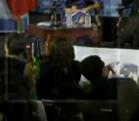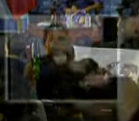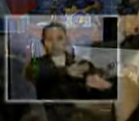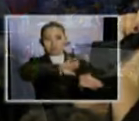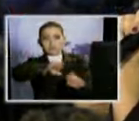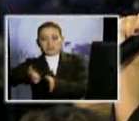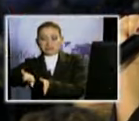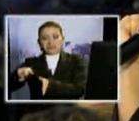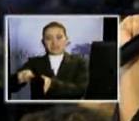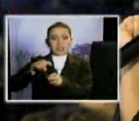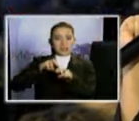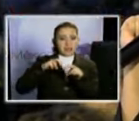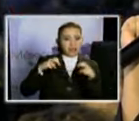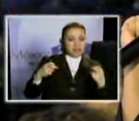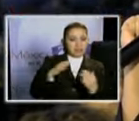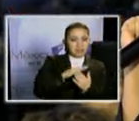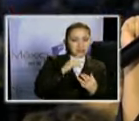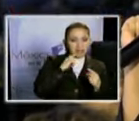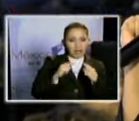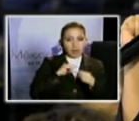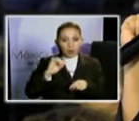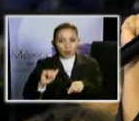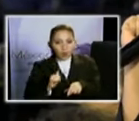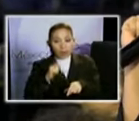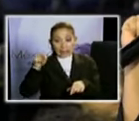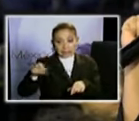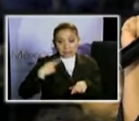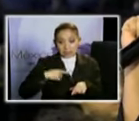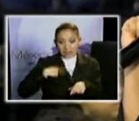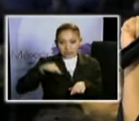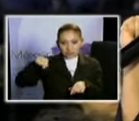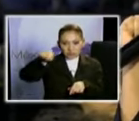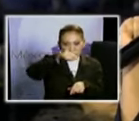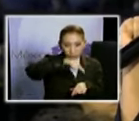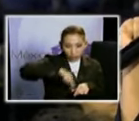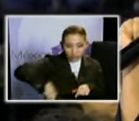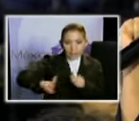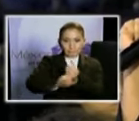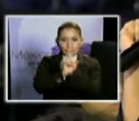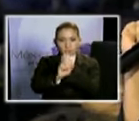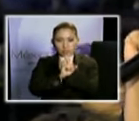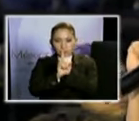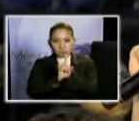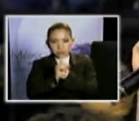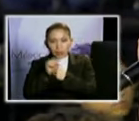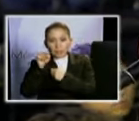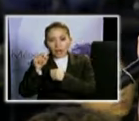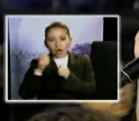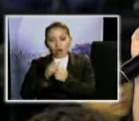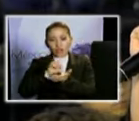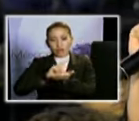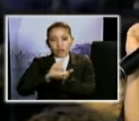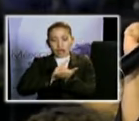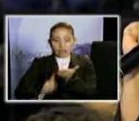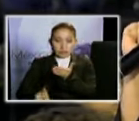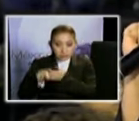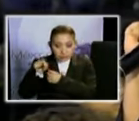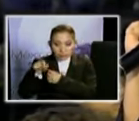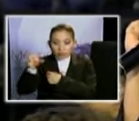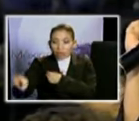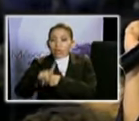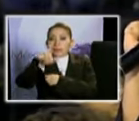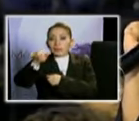las mesas de debate, que es la restitución de estas personas que tuvieron problemas con las drogas, que